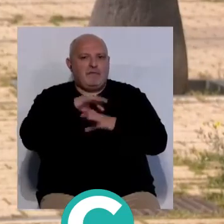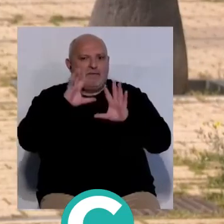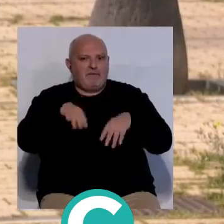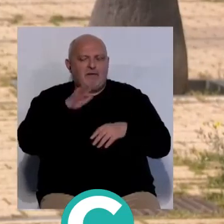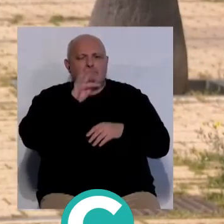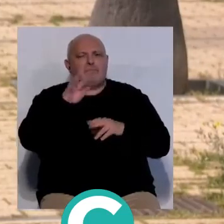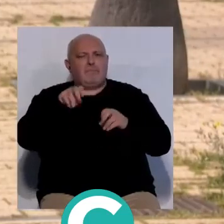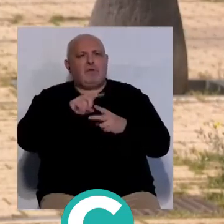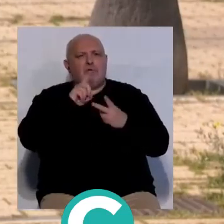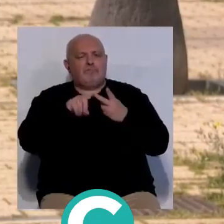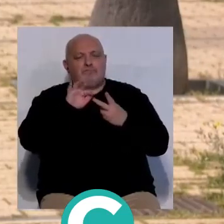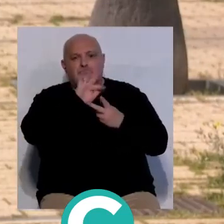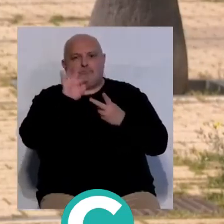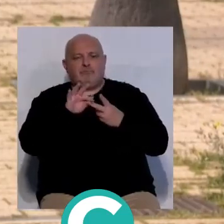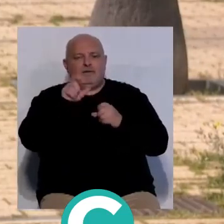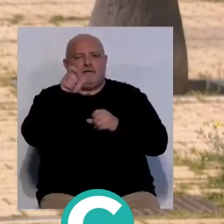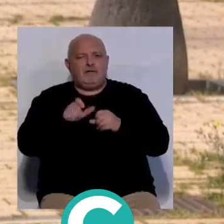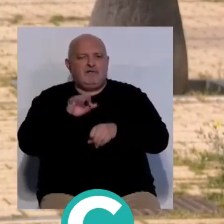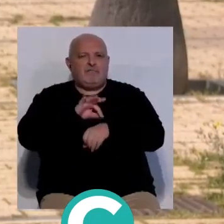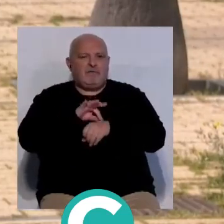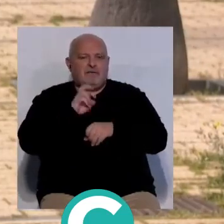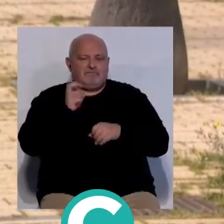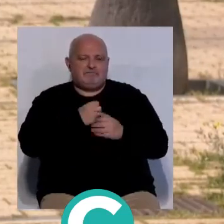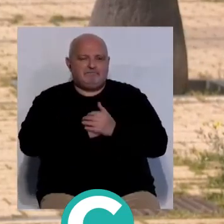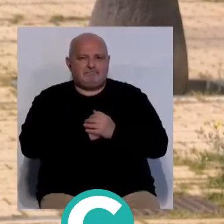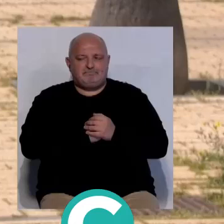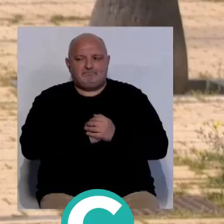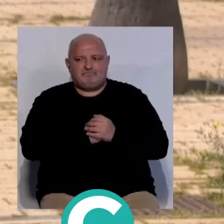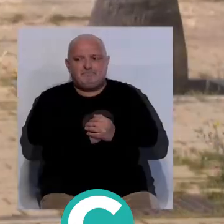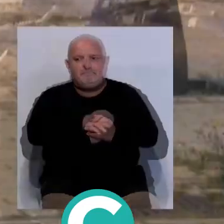Cádiz. Hablaremos también de esclerosis múltiple.